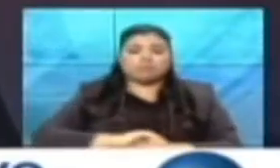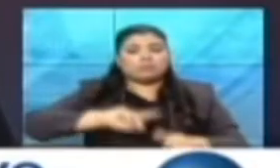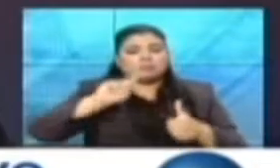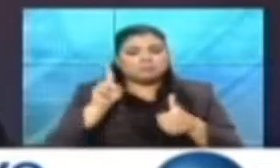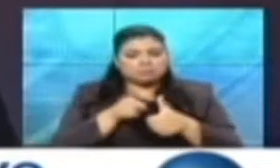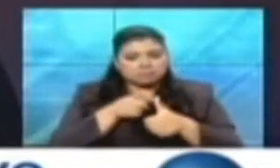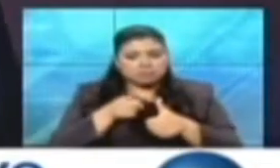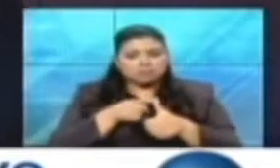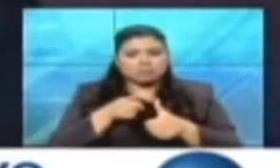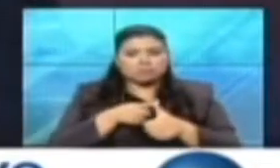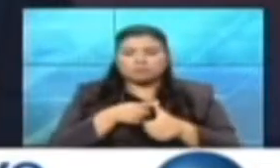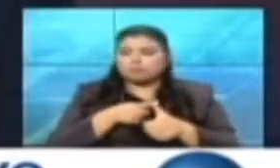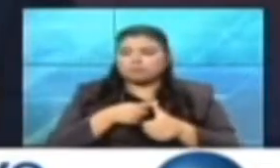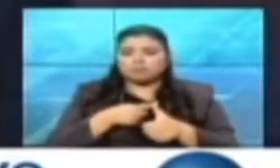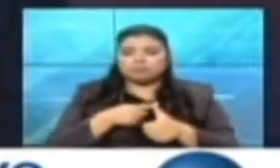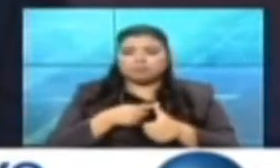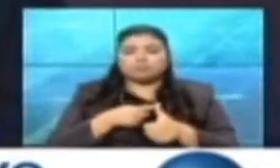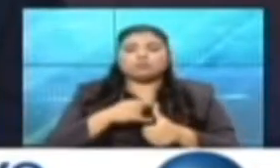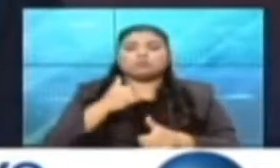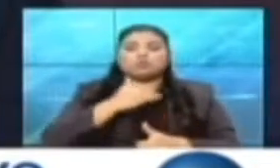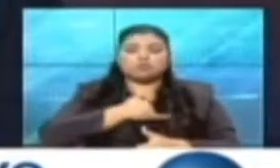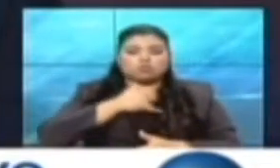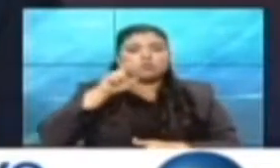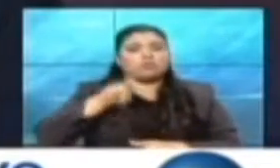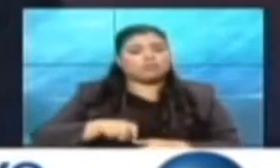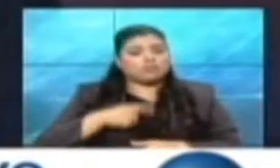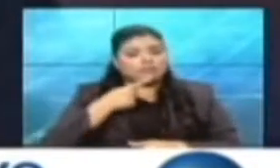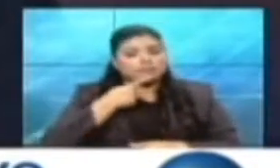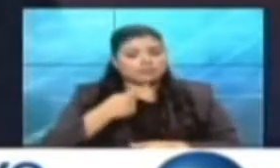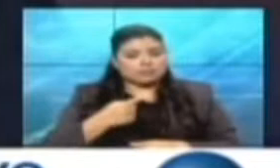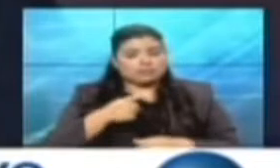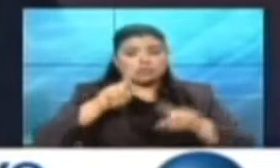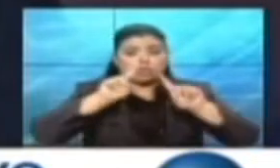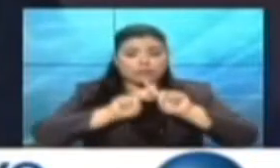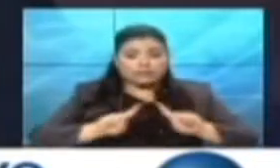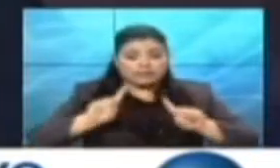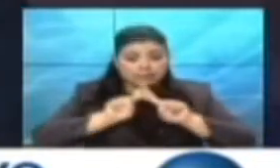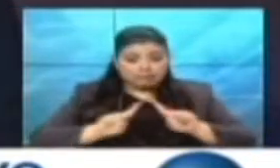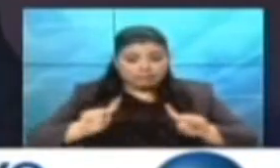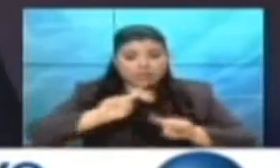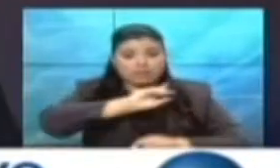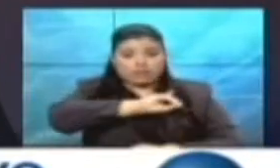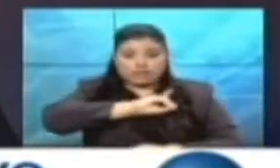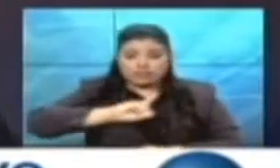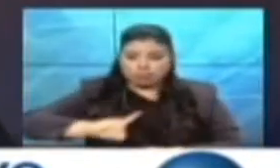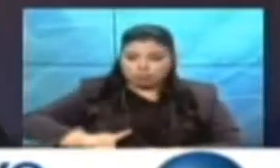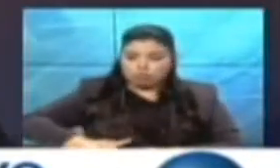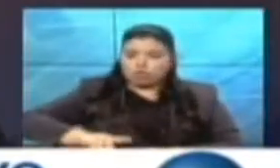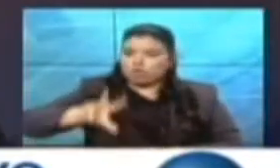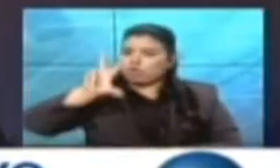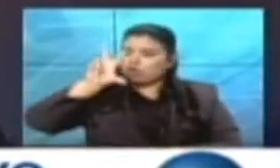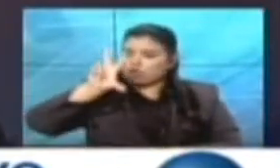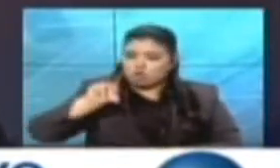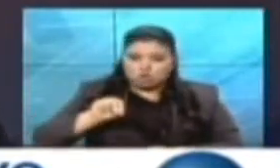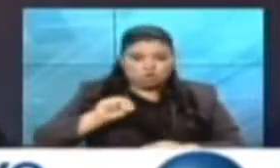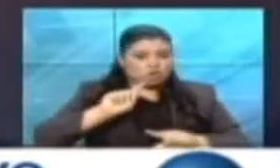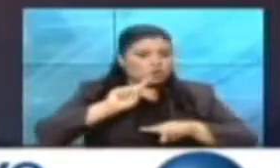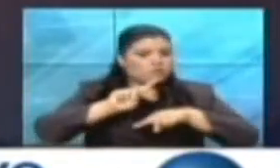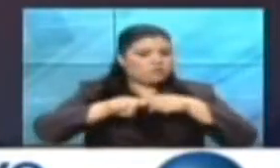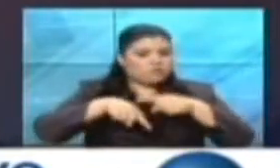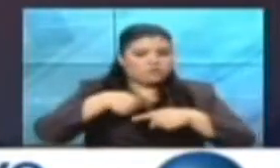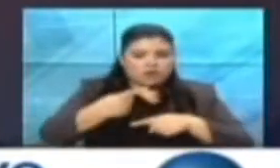instancia debo decir que los diputados y van a tener la